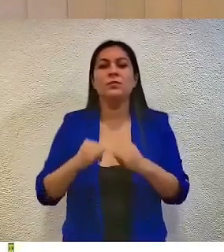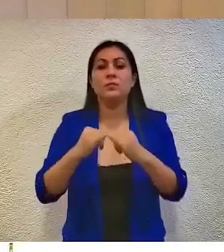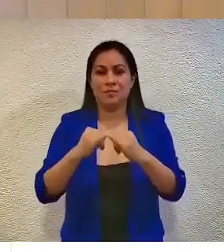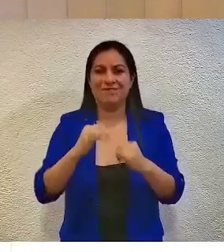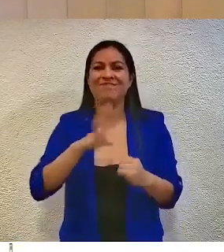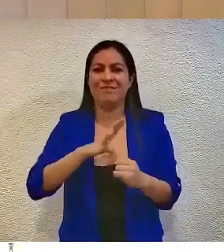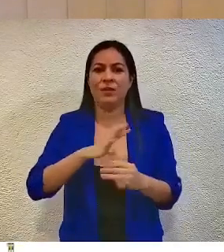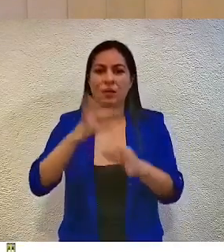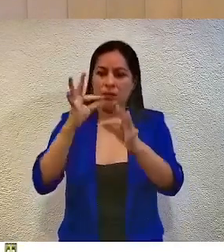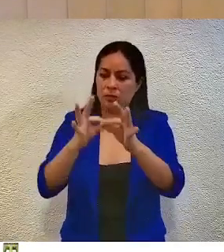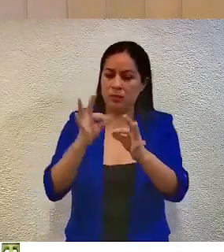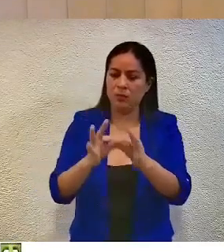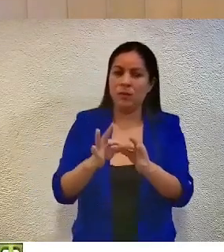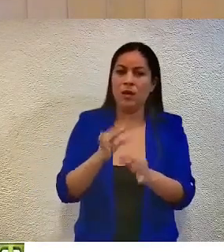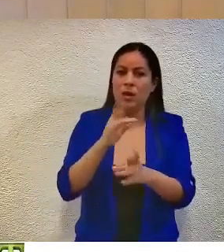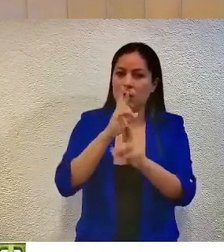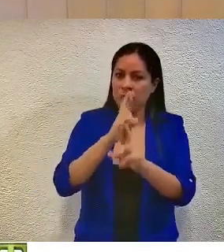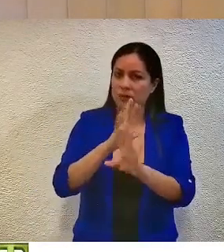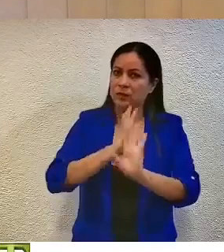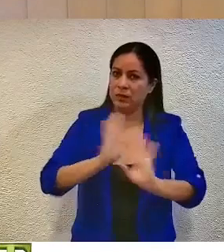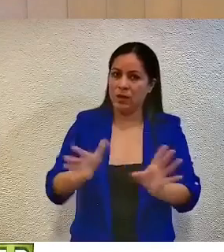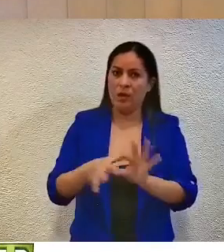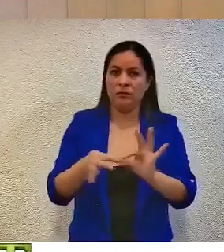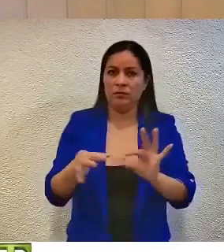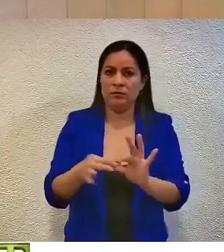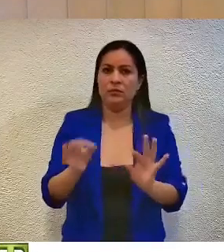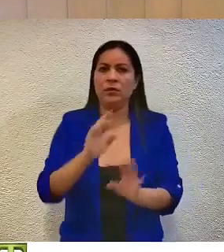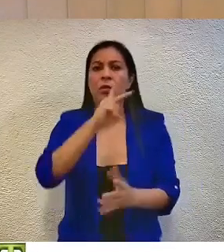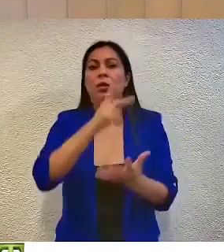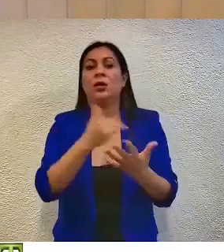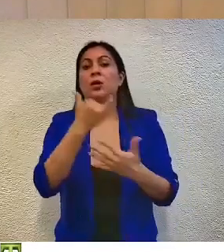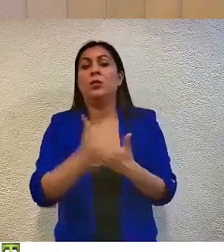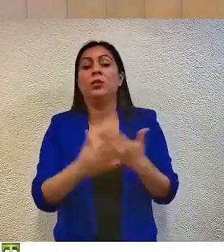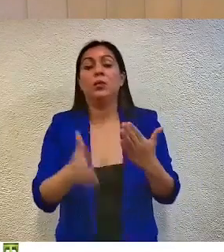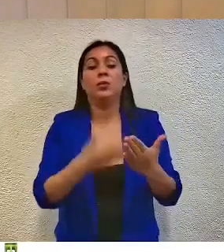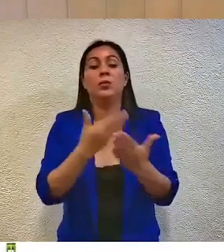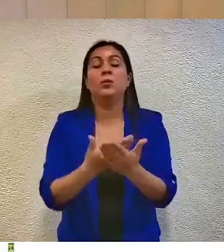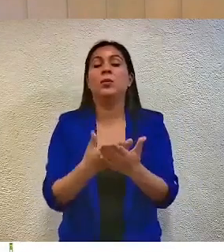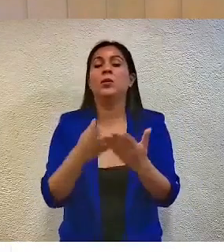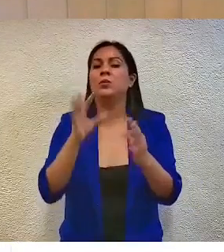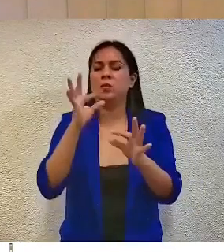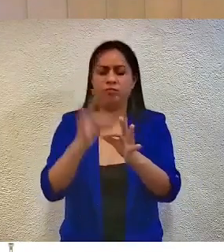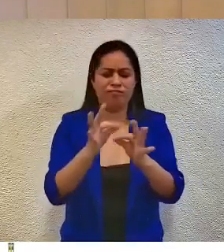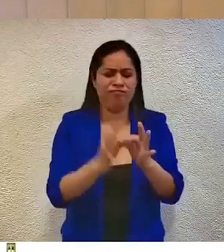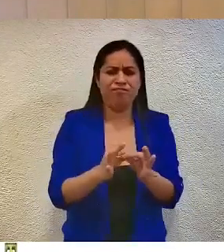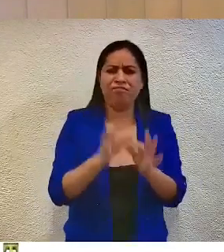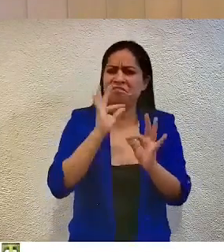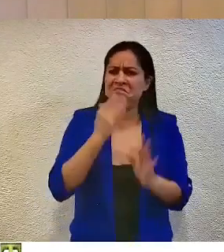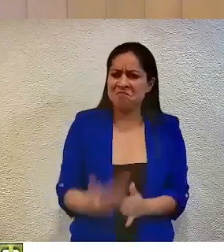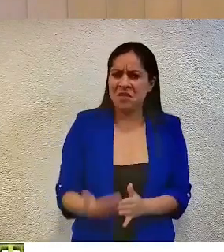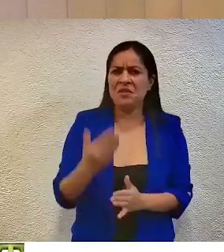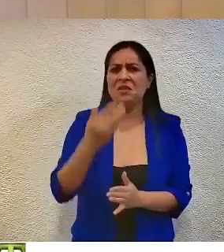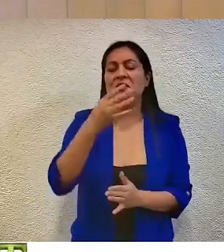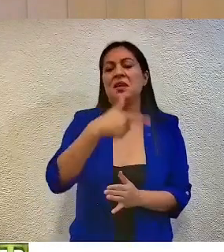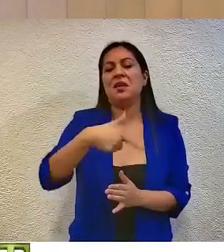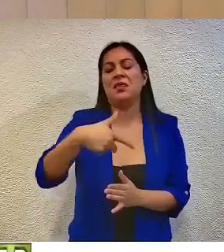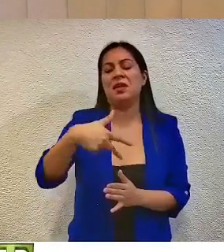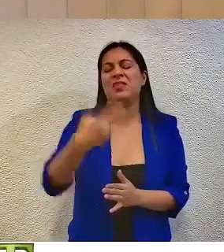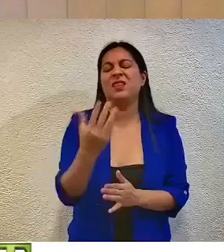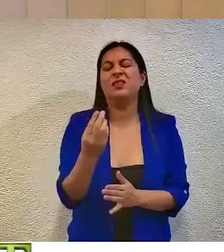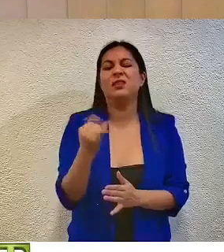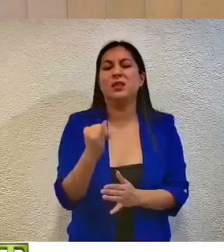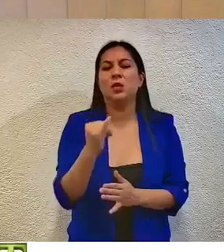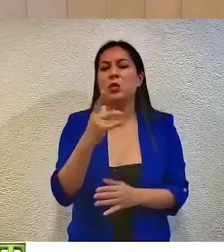por cumplida la sentencia antes referida, por lo que el proyecto de la cuenta propone declarar cumplida la sentencia de fecha 13 de julio de este año por el